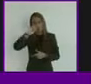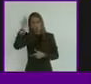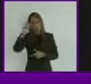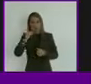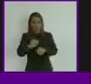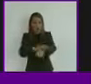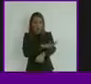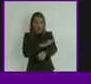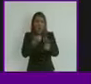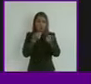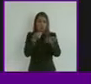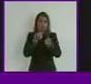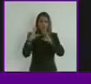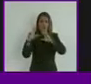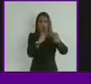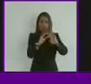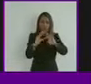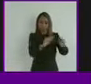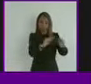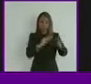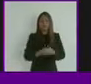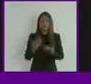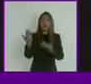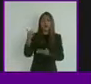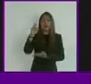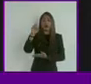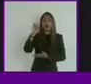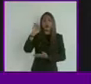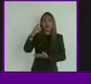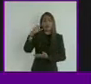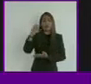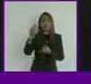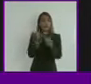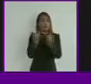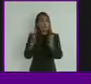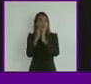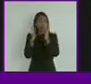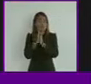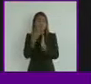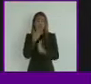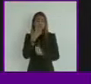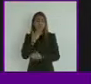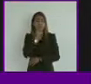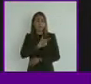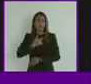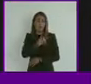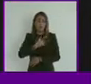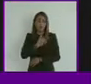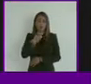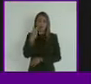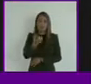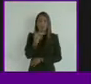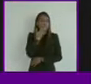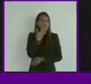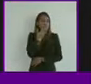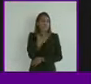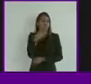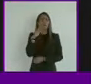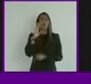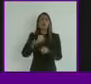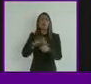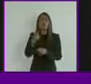y todos para poder hacerlo. Y bueno, Diego, la verdad es que me gustó mucho también la participación que hiciste, mi querido Diego, que me parece que es brillante, porque hablas